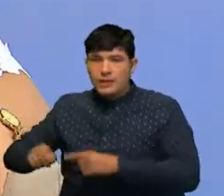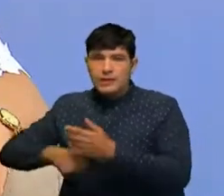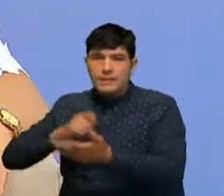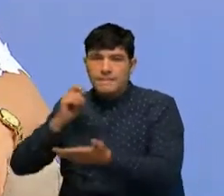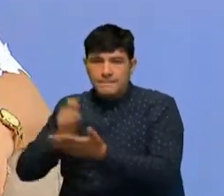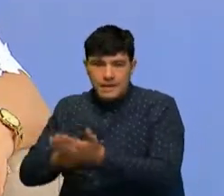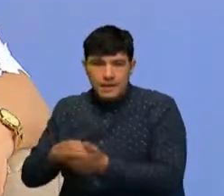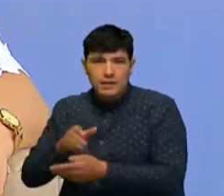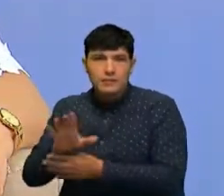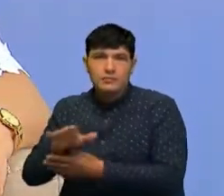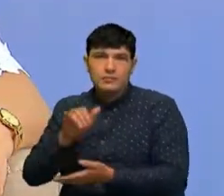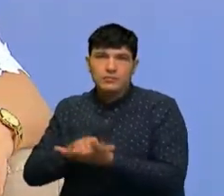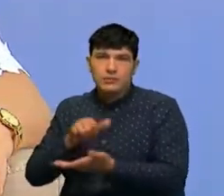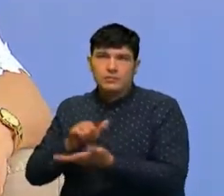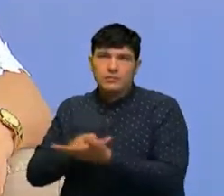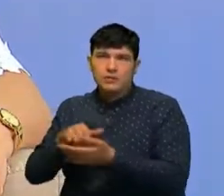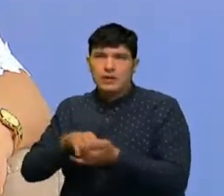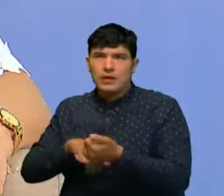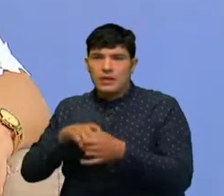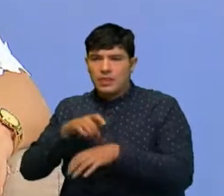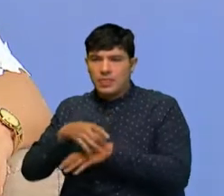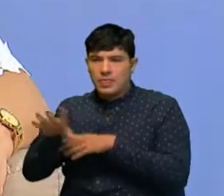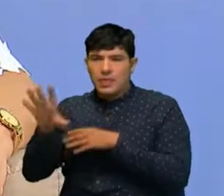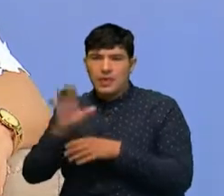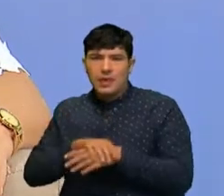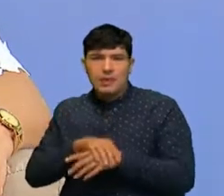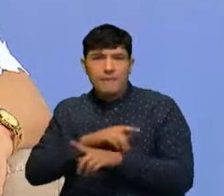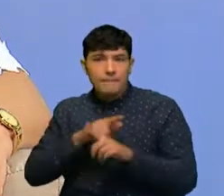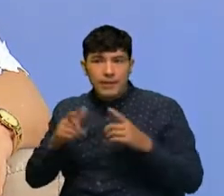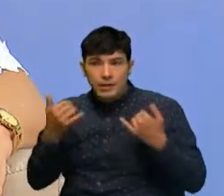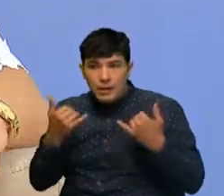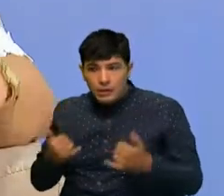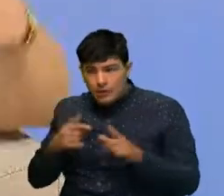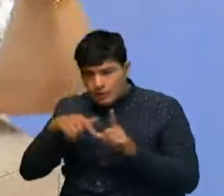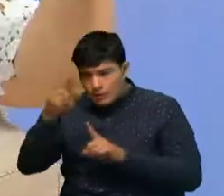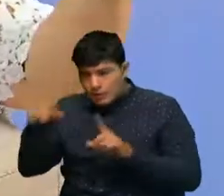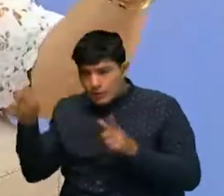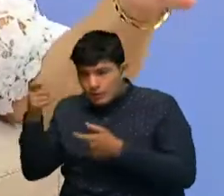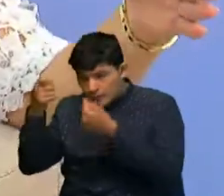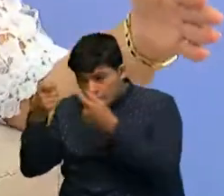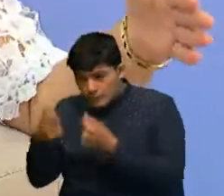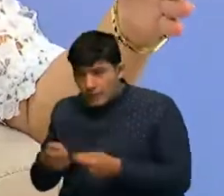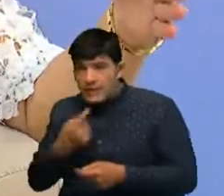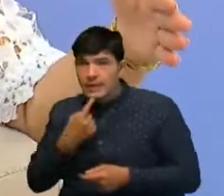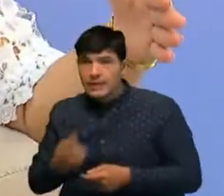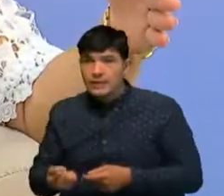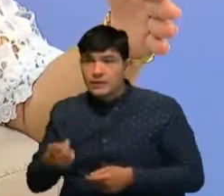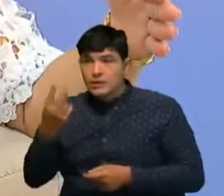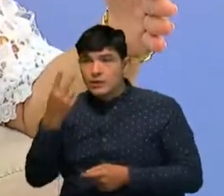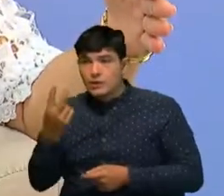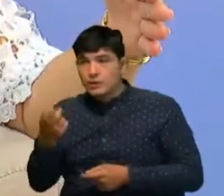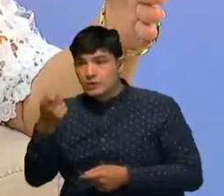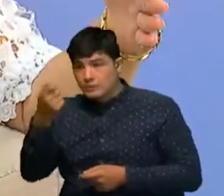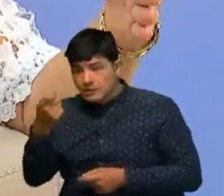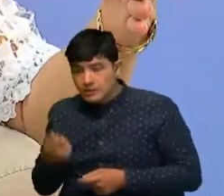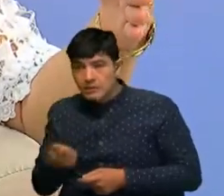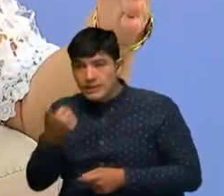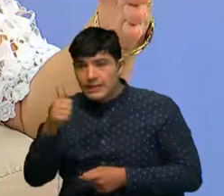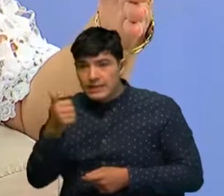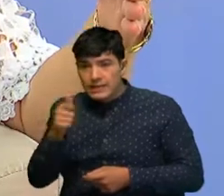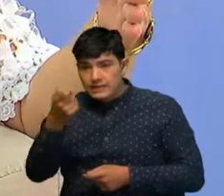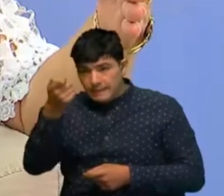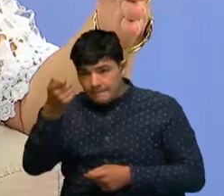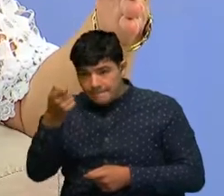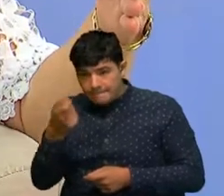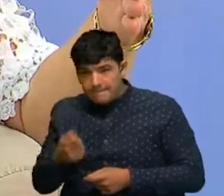pague la cotización que dejó hacer. Pero se lleva a un cálculo actuarial, es decir, los 2 pesos, 10 pesos, 15 pesos